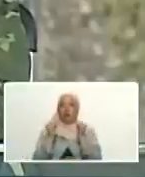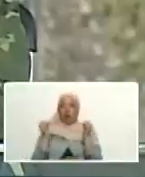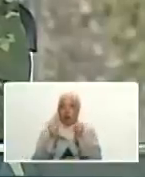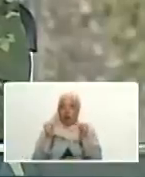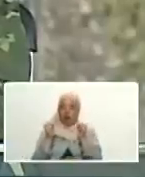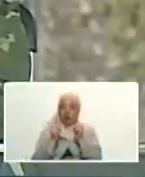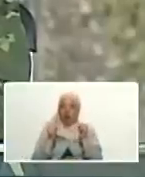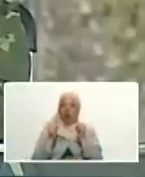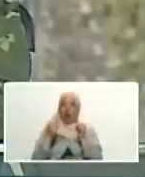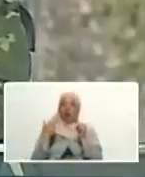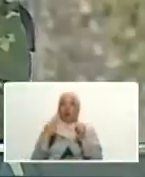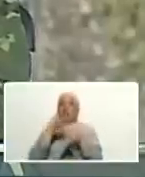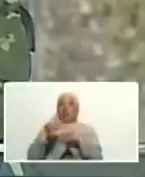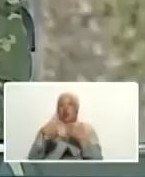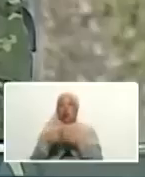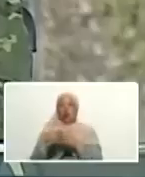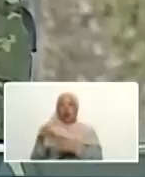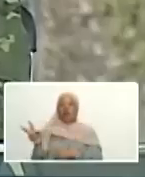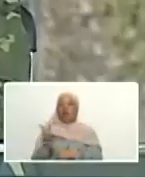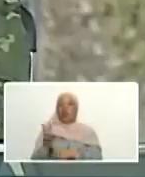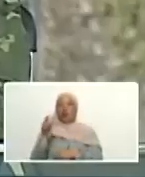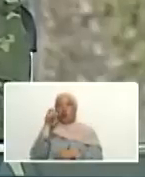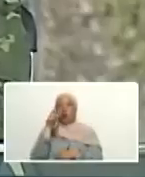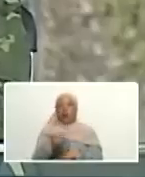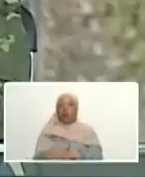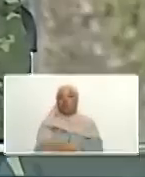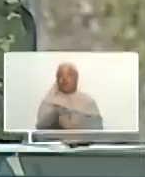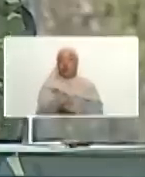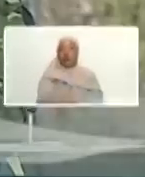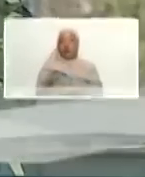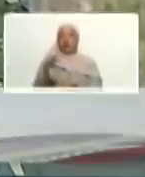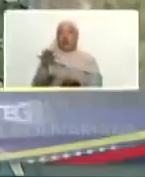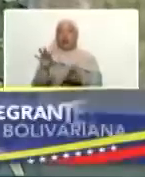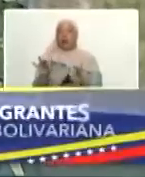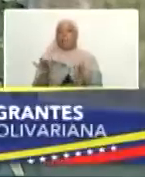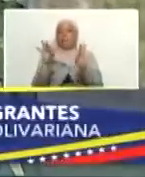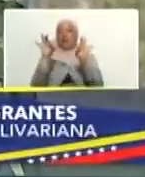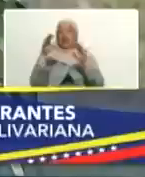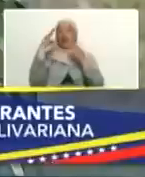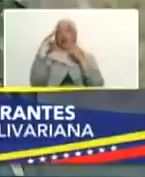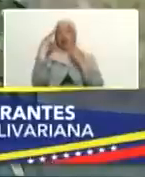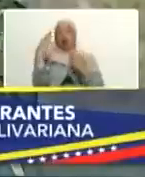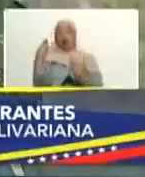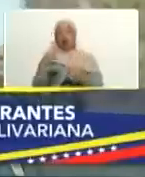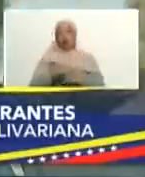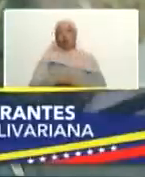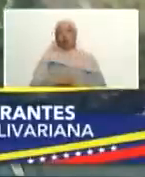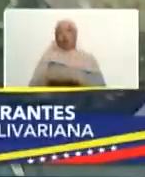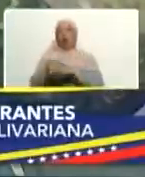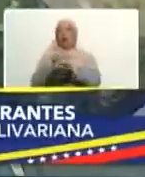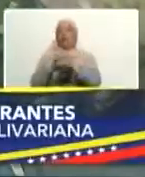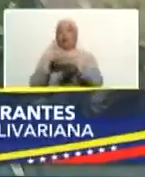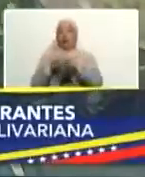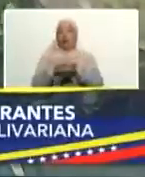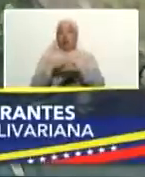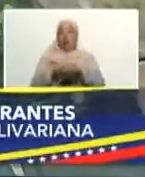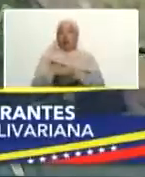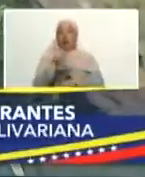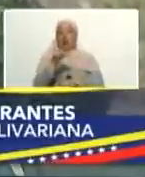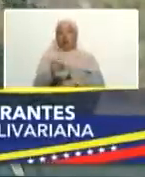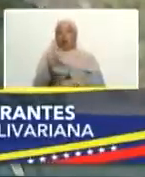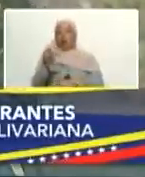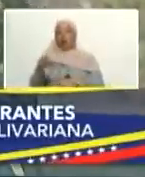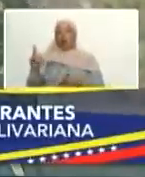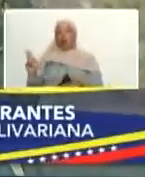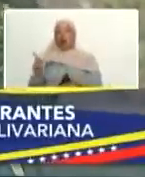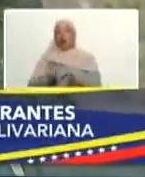Llanos presentes. Mi saludo muy especial, señores ministros presentes en